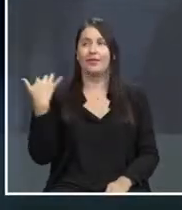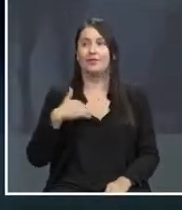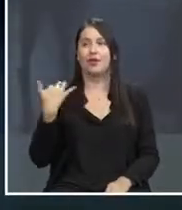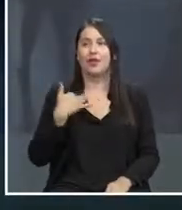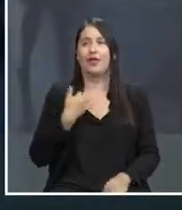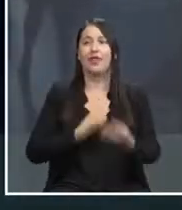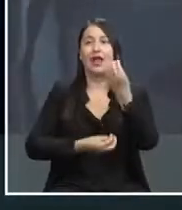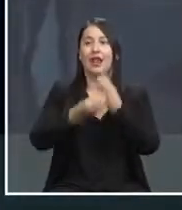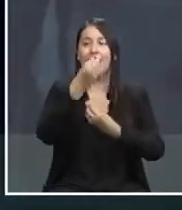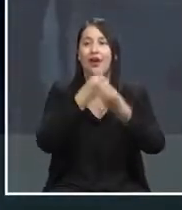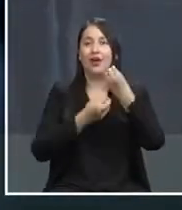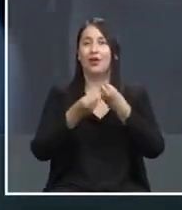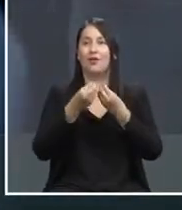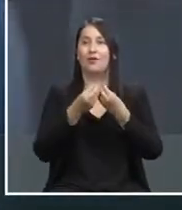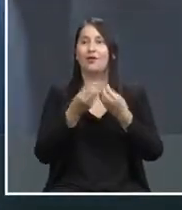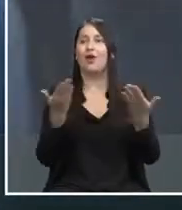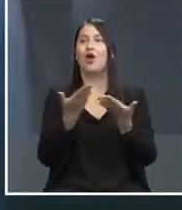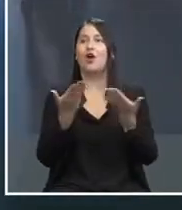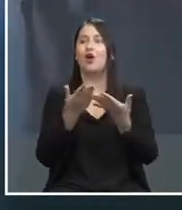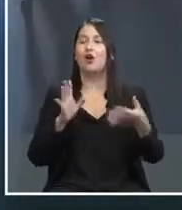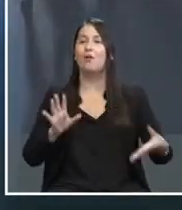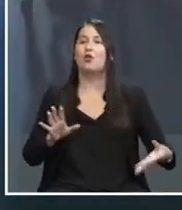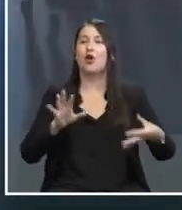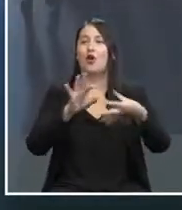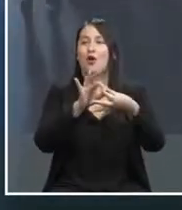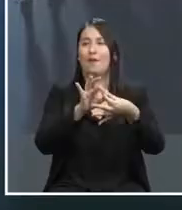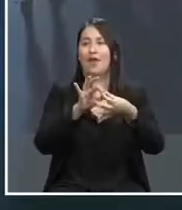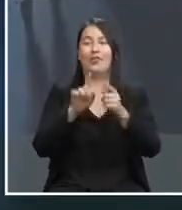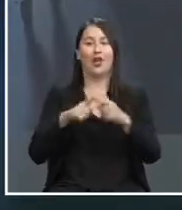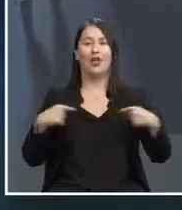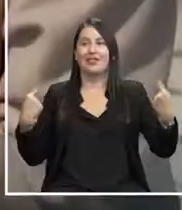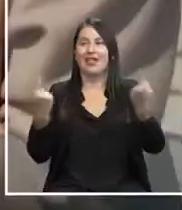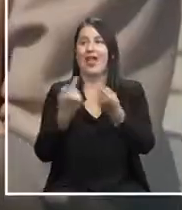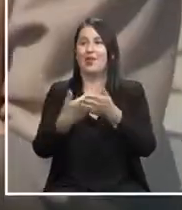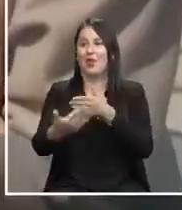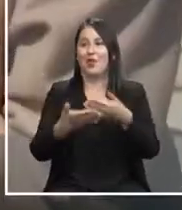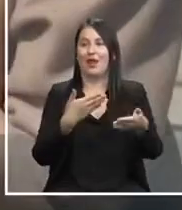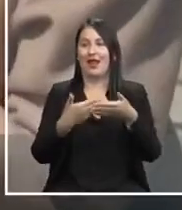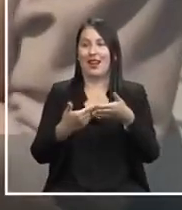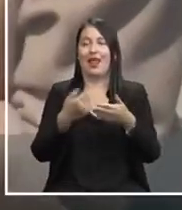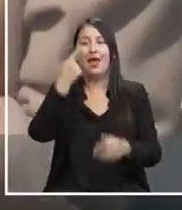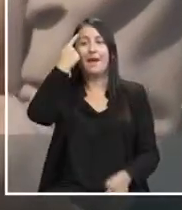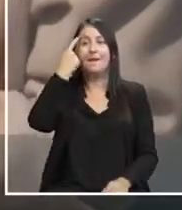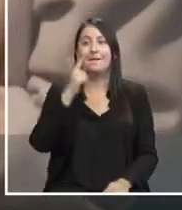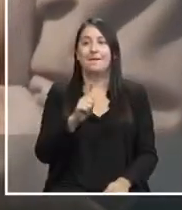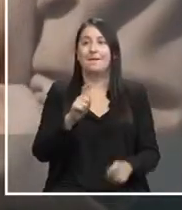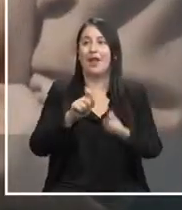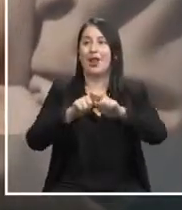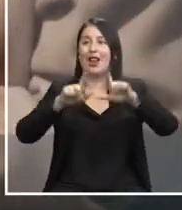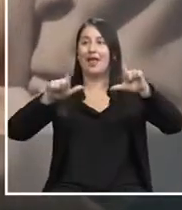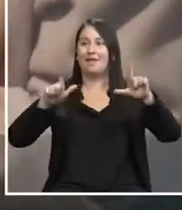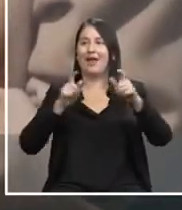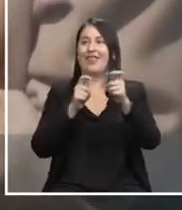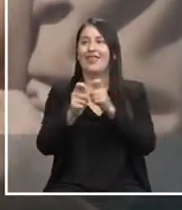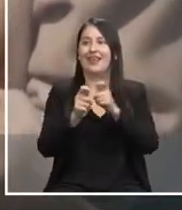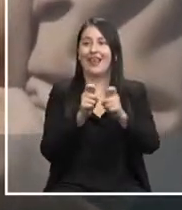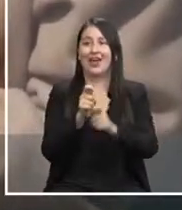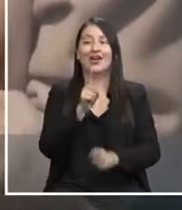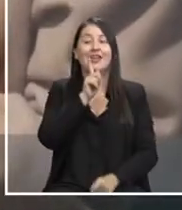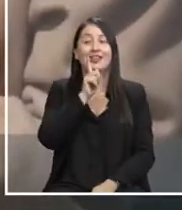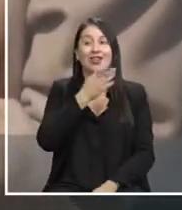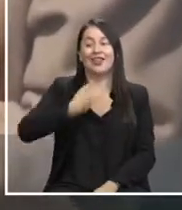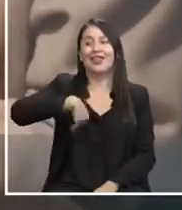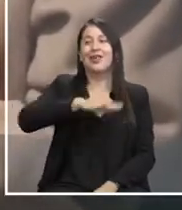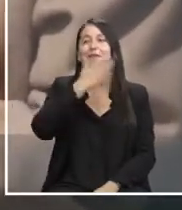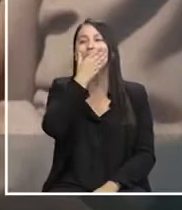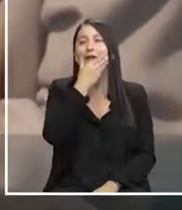medio principal que nos conecta con el mundo natural que nos rodea. Pero la imagen de riesgo es todo menos bonita y está